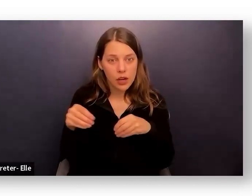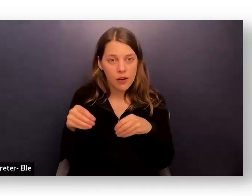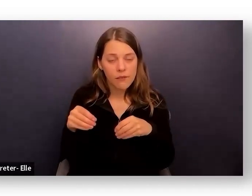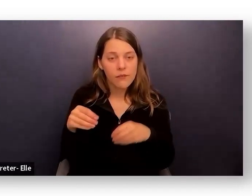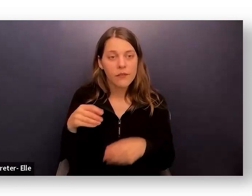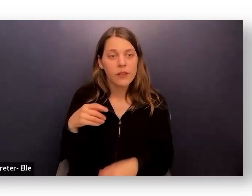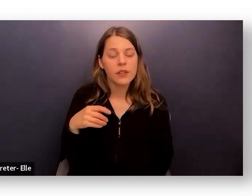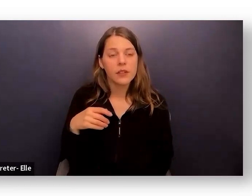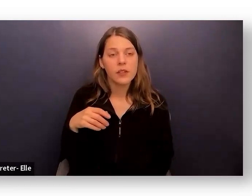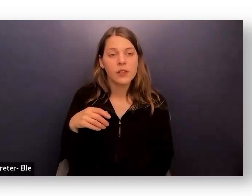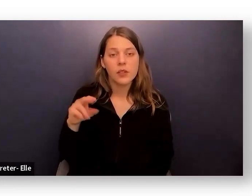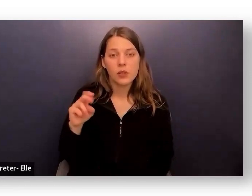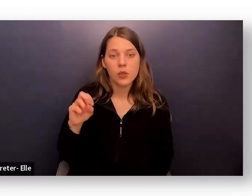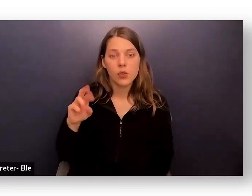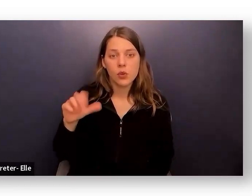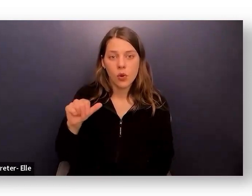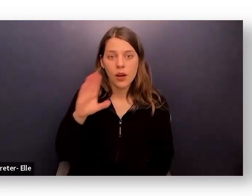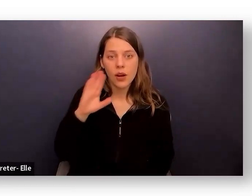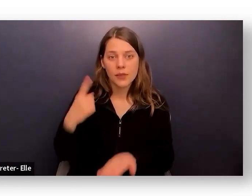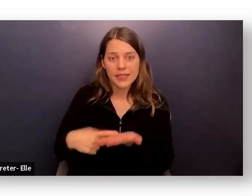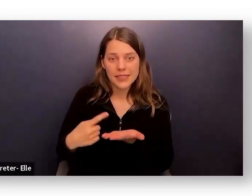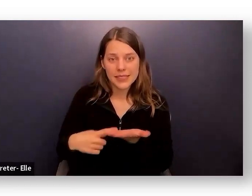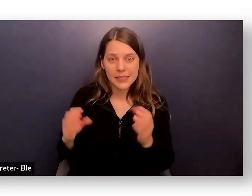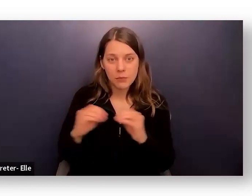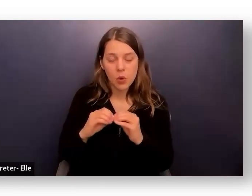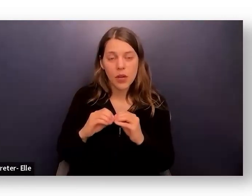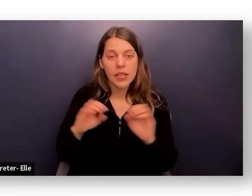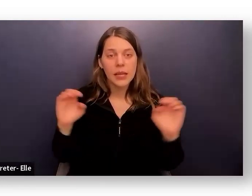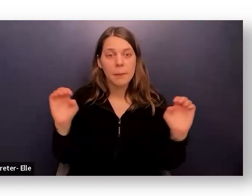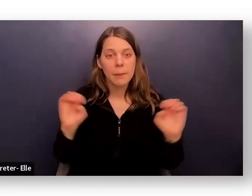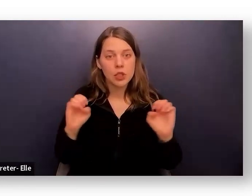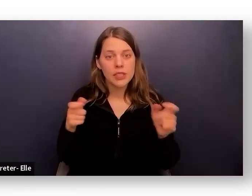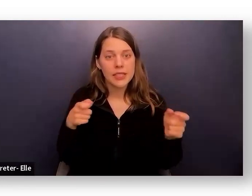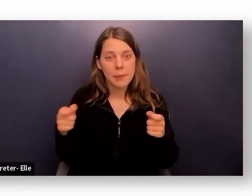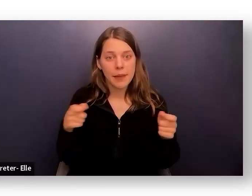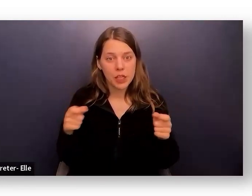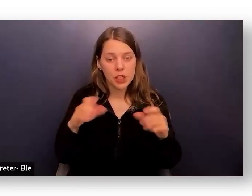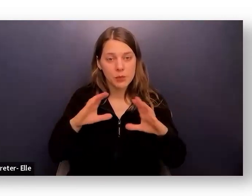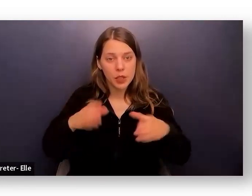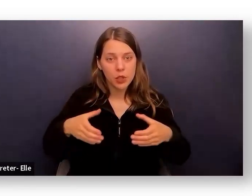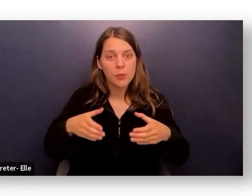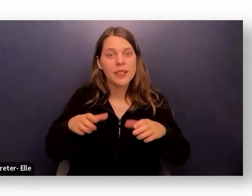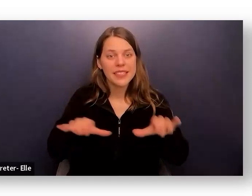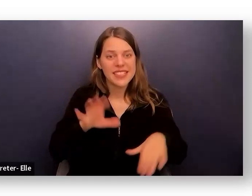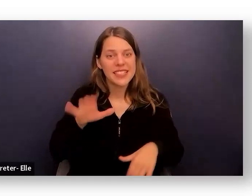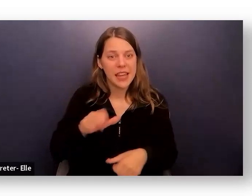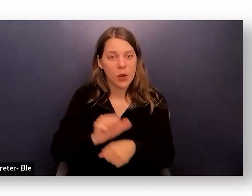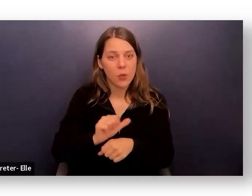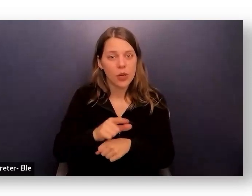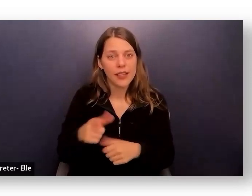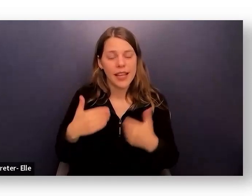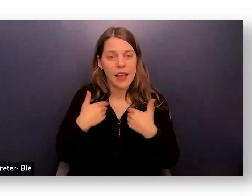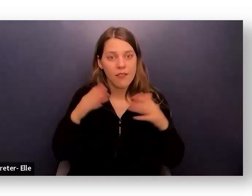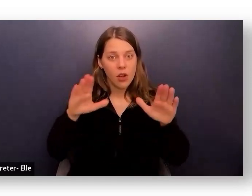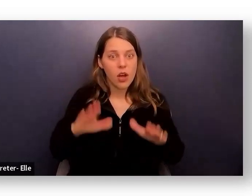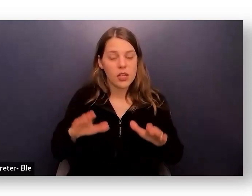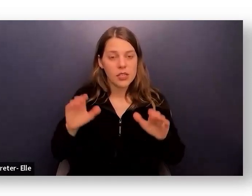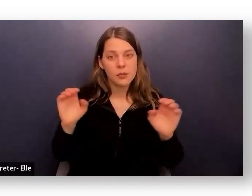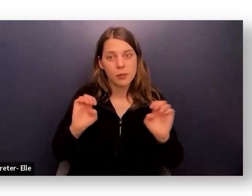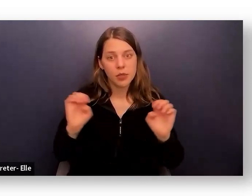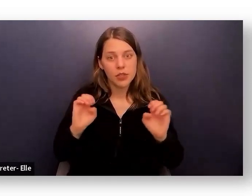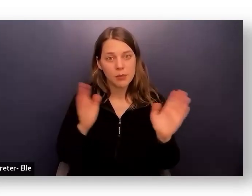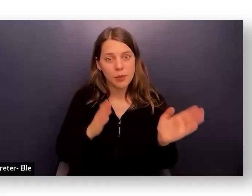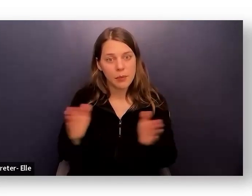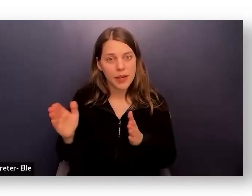es la interrupción de energía por seguridad pública y NORE va a cubrir eso en un momento y ya hace ese tipo de trabajo y ella